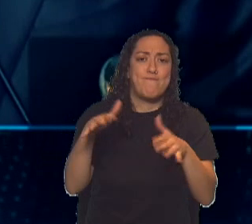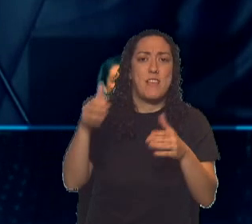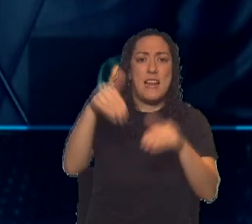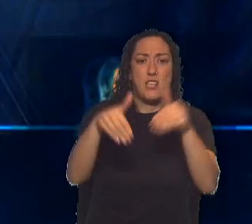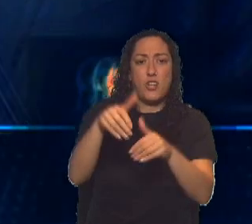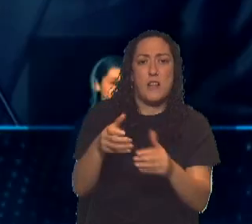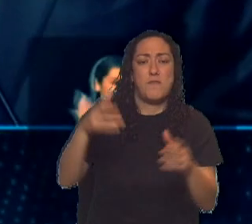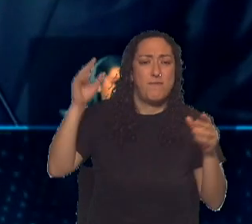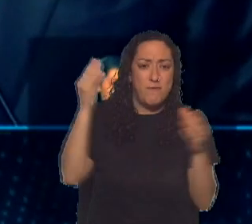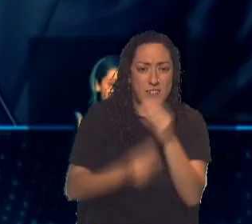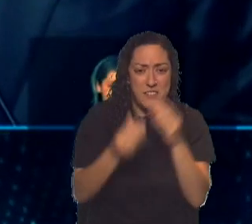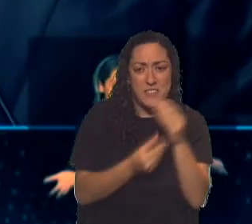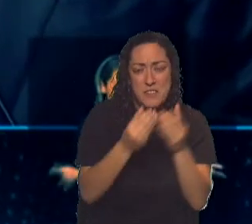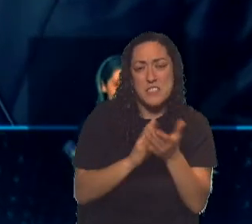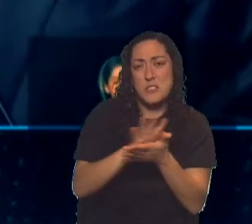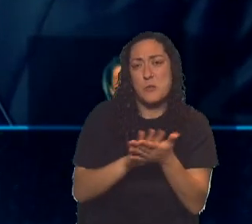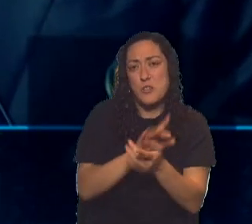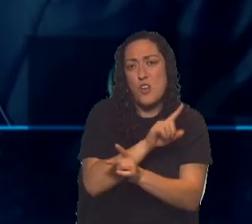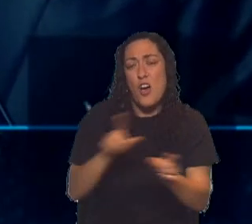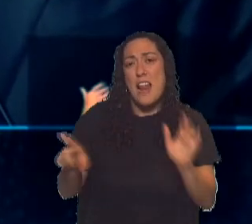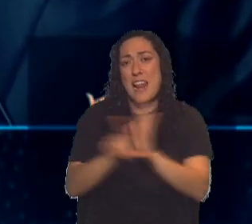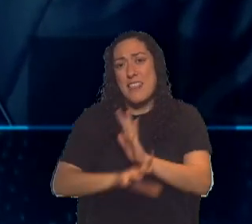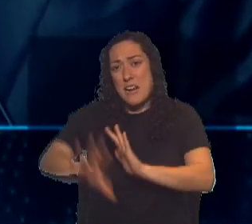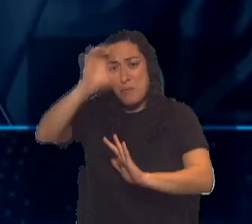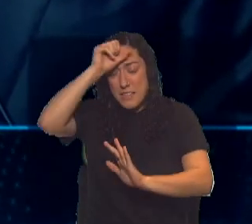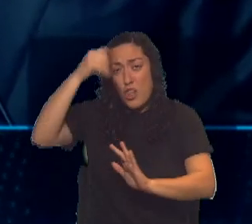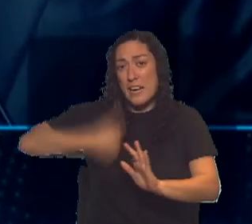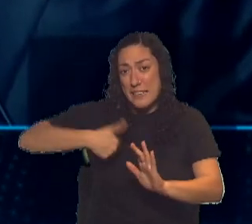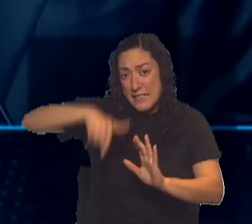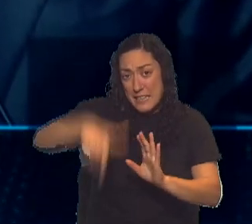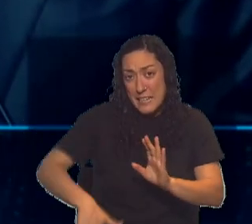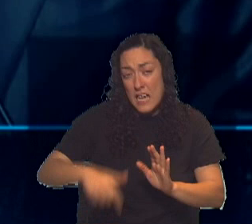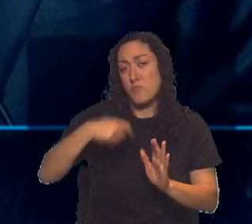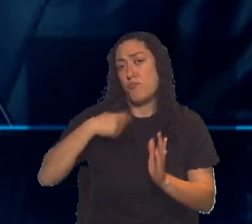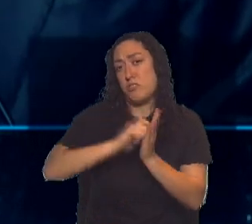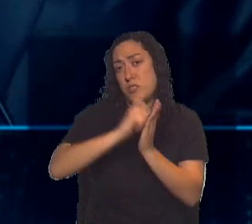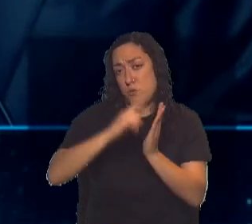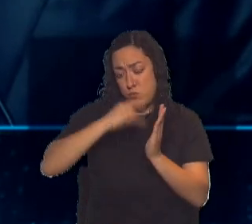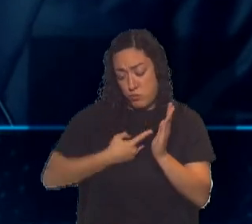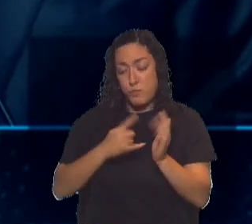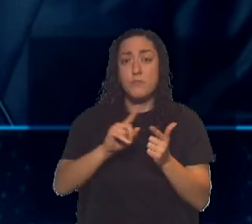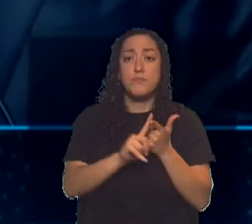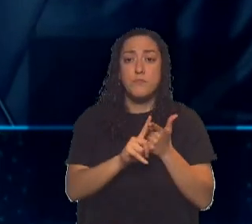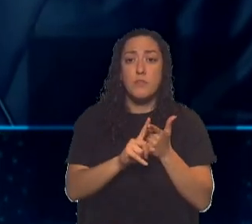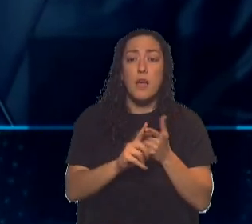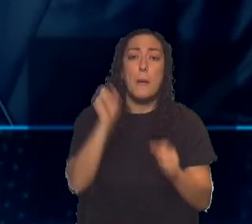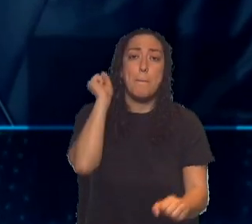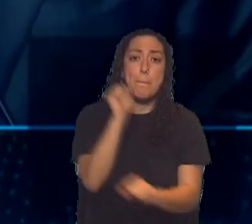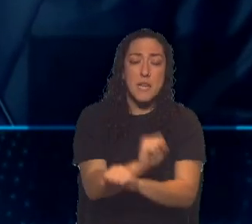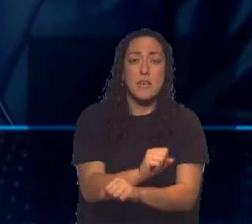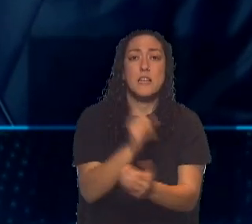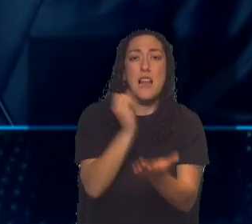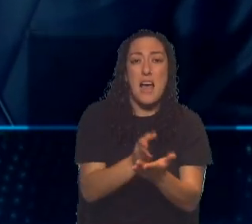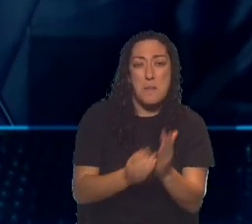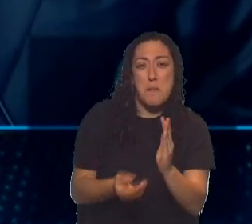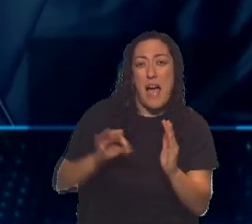que estás haciendo la ley del arrepentido que tiene la Argentina es de mi autoría la suba de las penas en los delitos